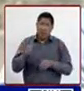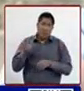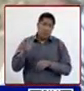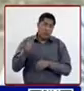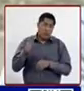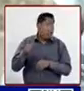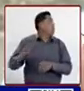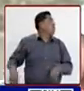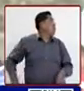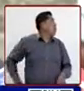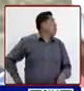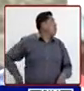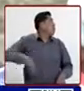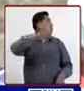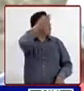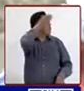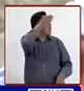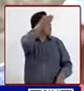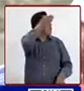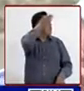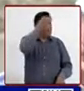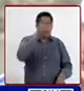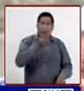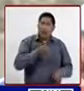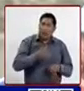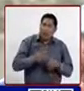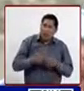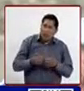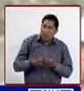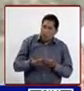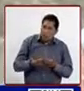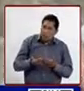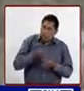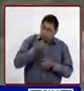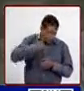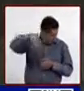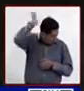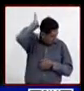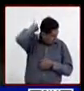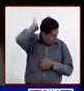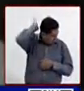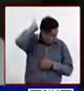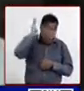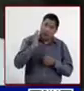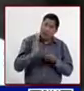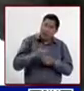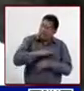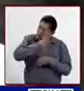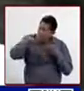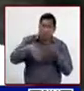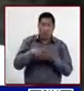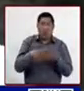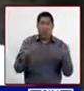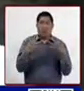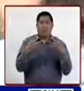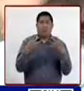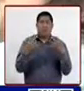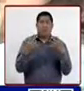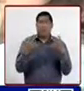Automáticamente todos nos han dejado en nuestra situación, como al decir que aprendan ahora.